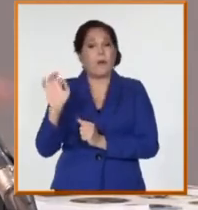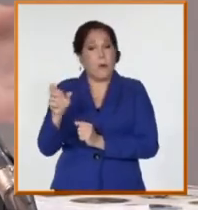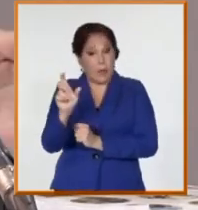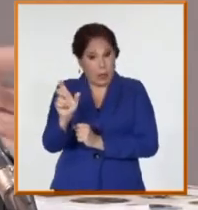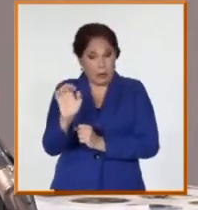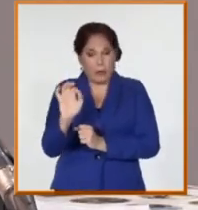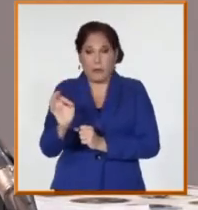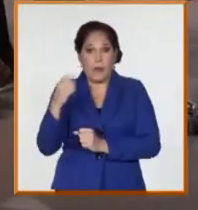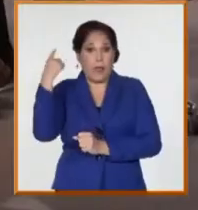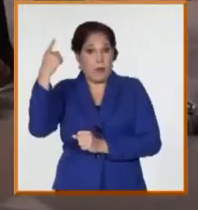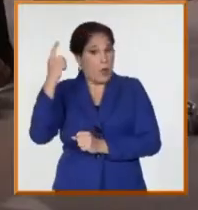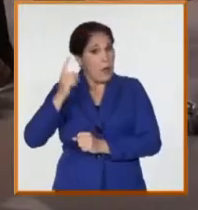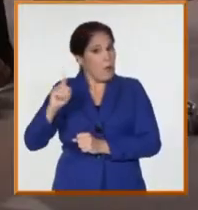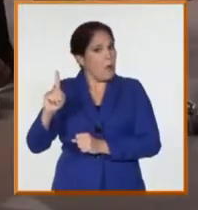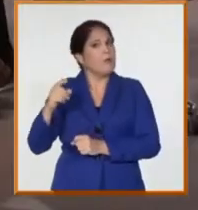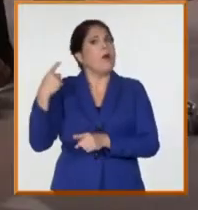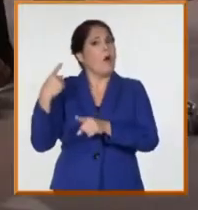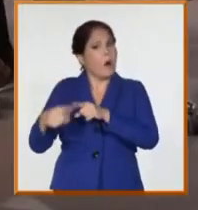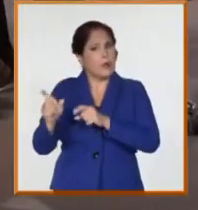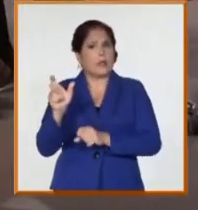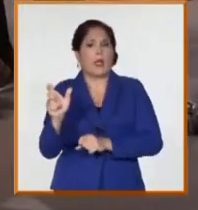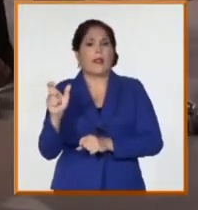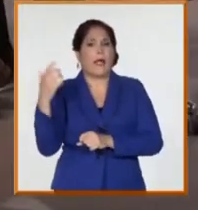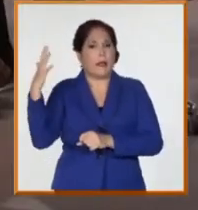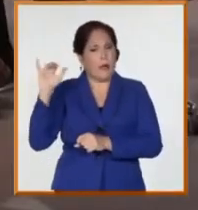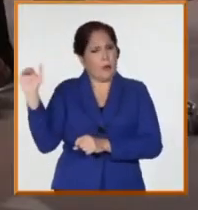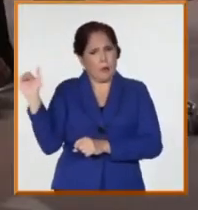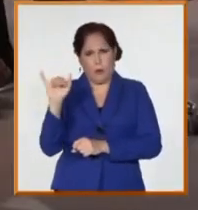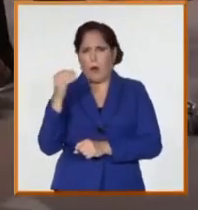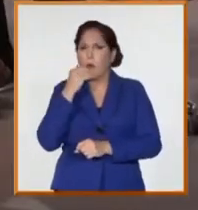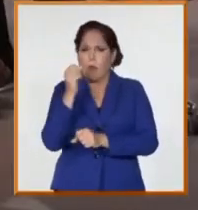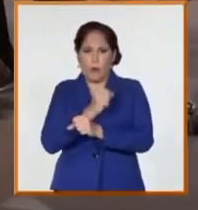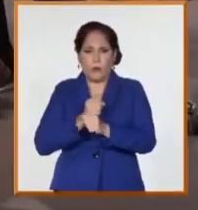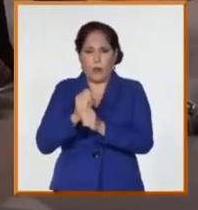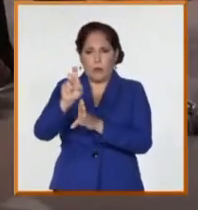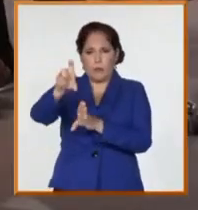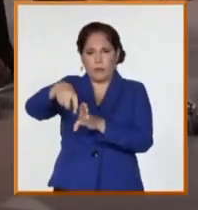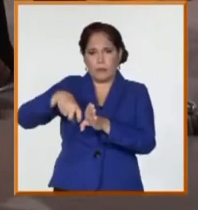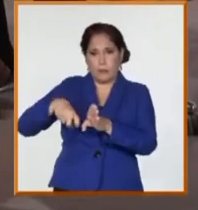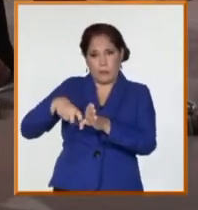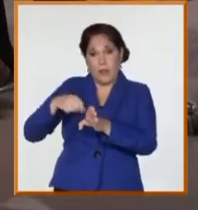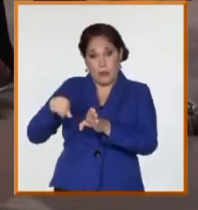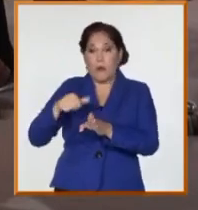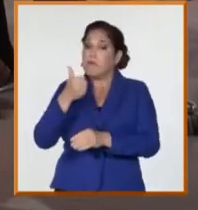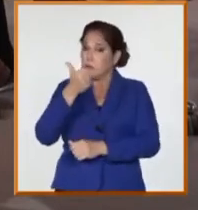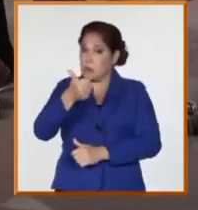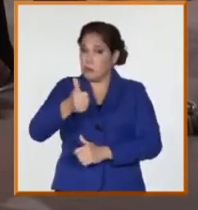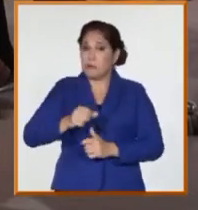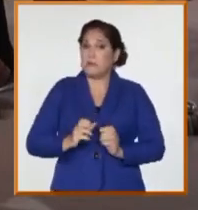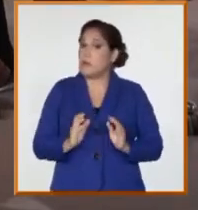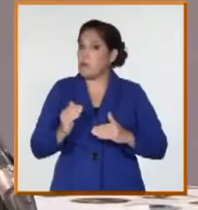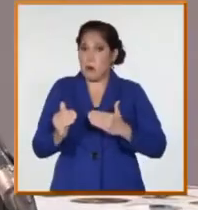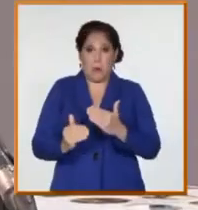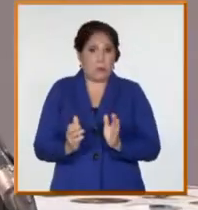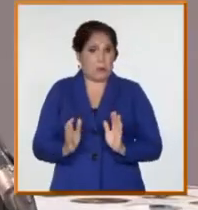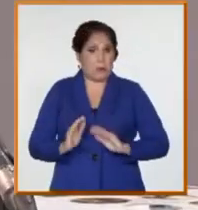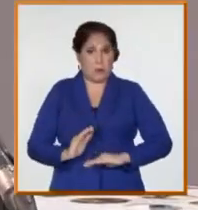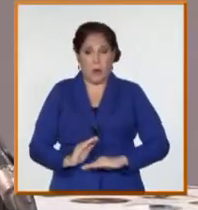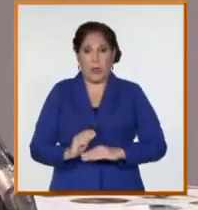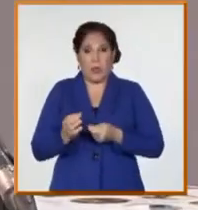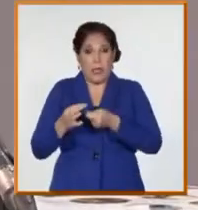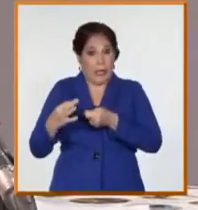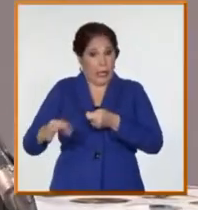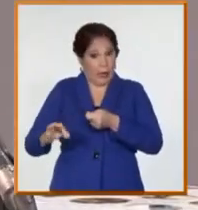nacionales que son emitidas por los diferentes bancos y y usualmente funciona Funciona muy rápidamente y